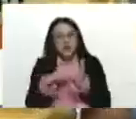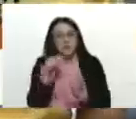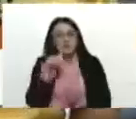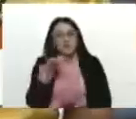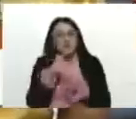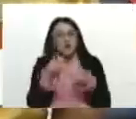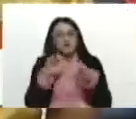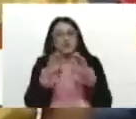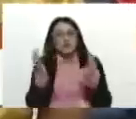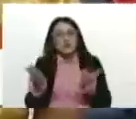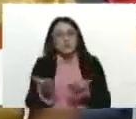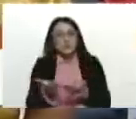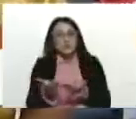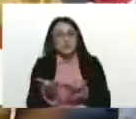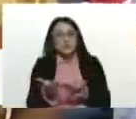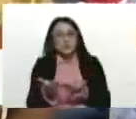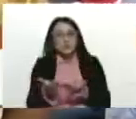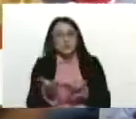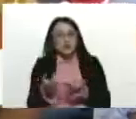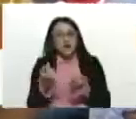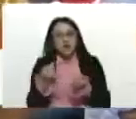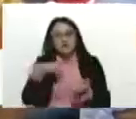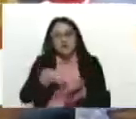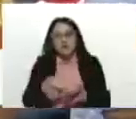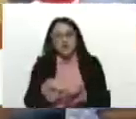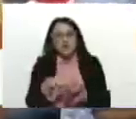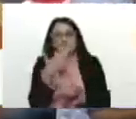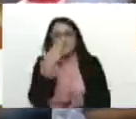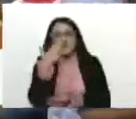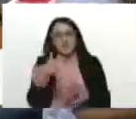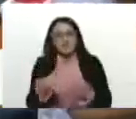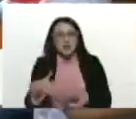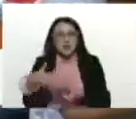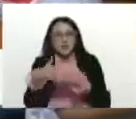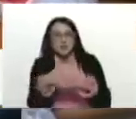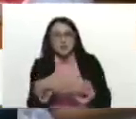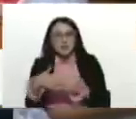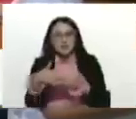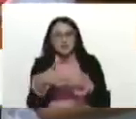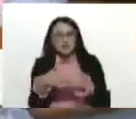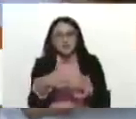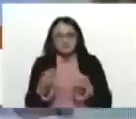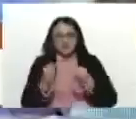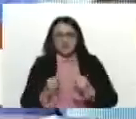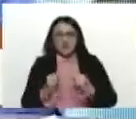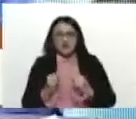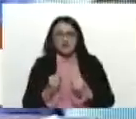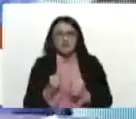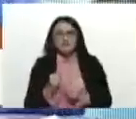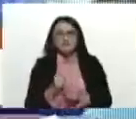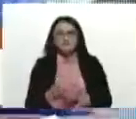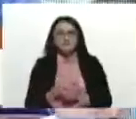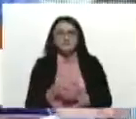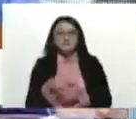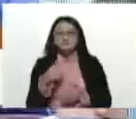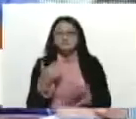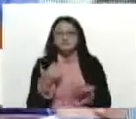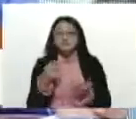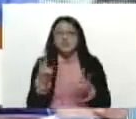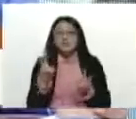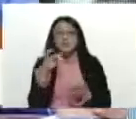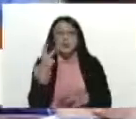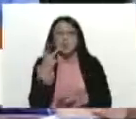a los pueblos libres del mundo que no se arrodillan ante el imperialismo y Esto va más allá de un tema político